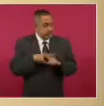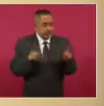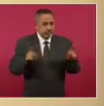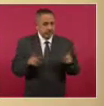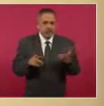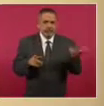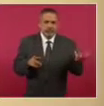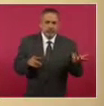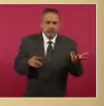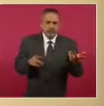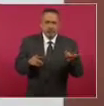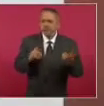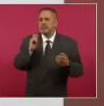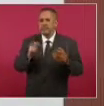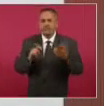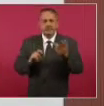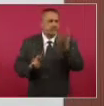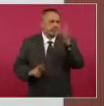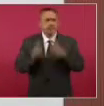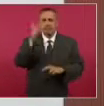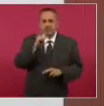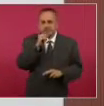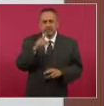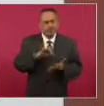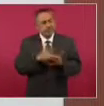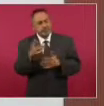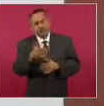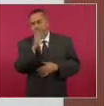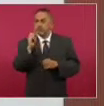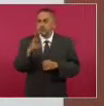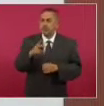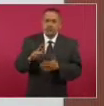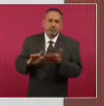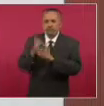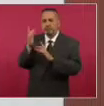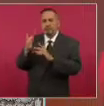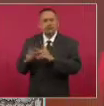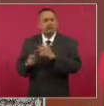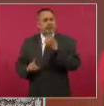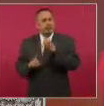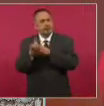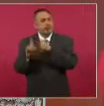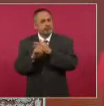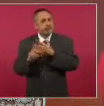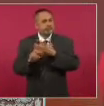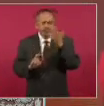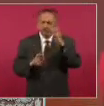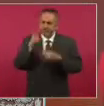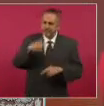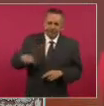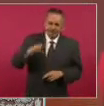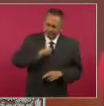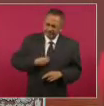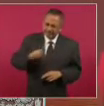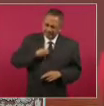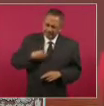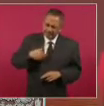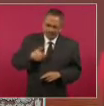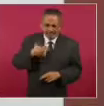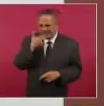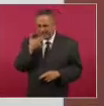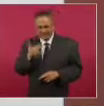no habría estallado la revolución. Y en efecto, por el sacrificio de los mexicanos